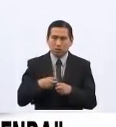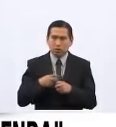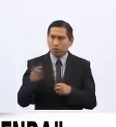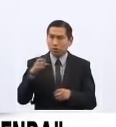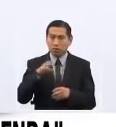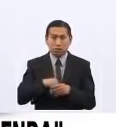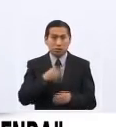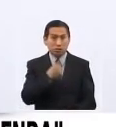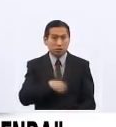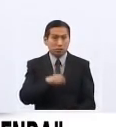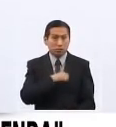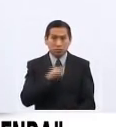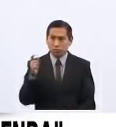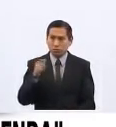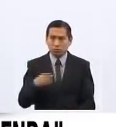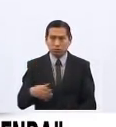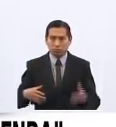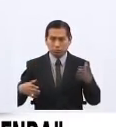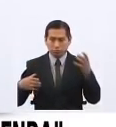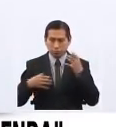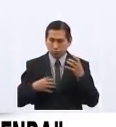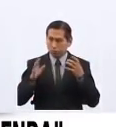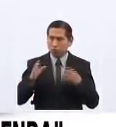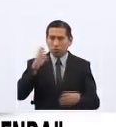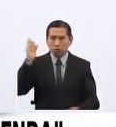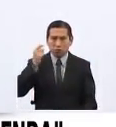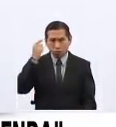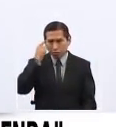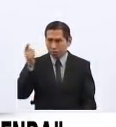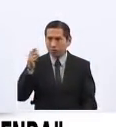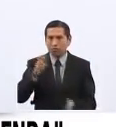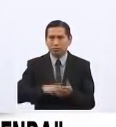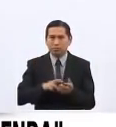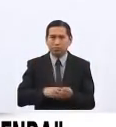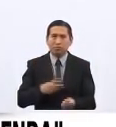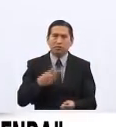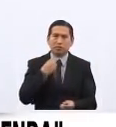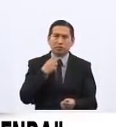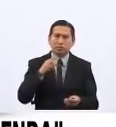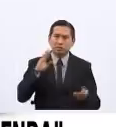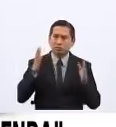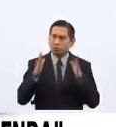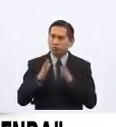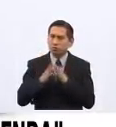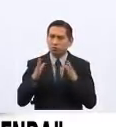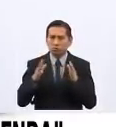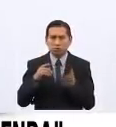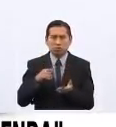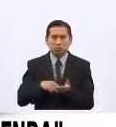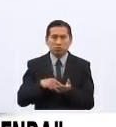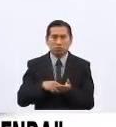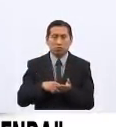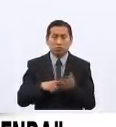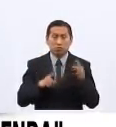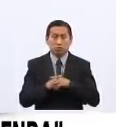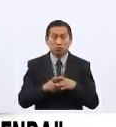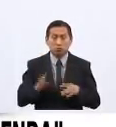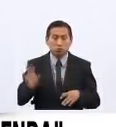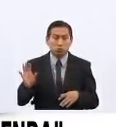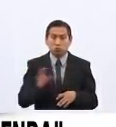España de investidura para un gobierno que, por desgracia, se parece muy mucho a lo que